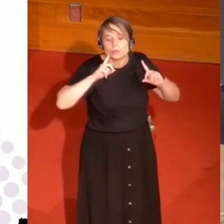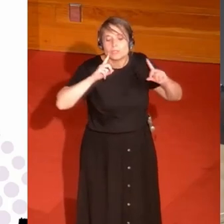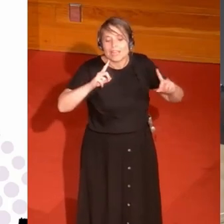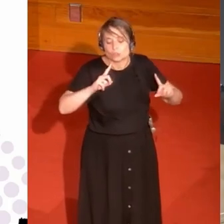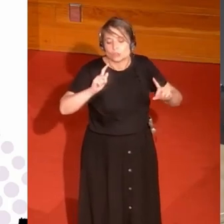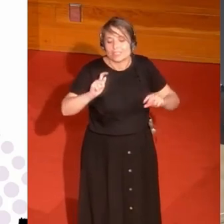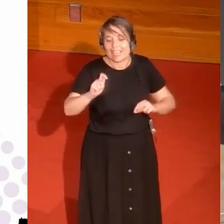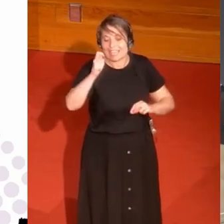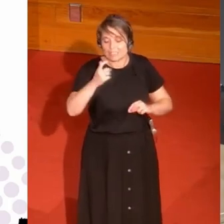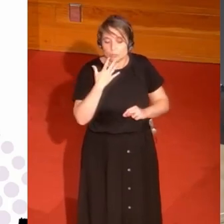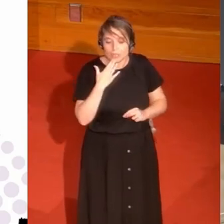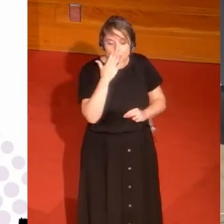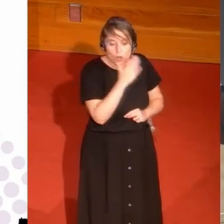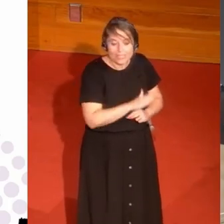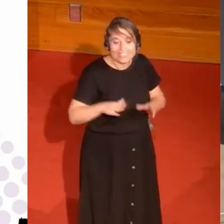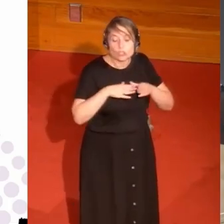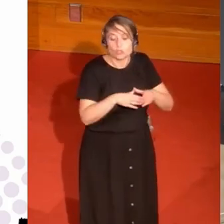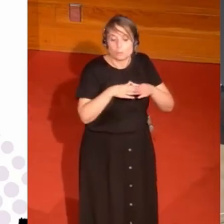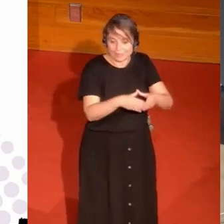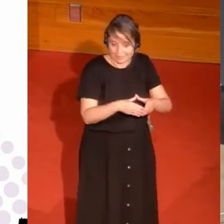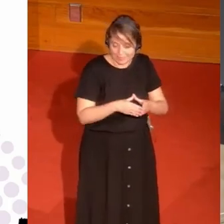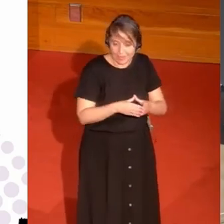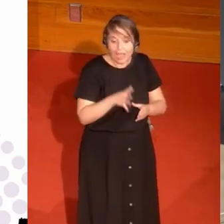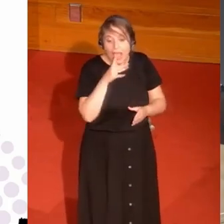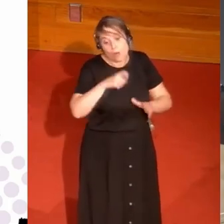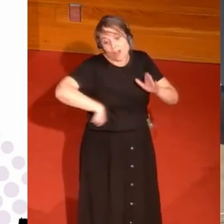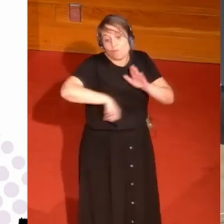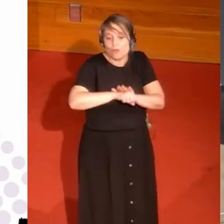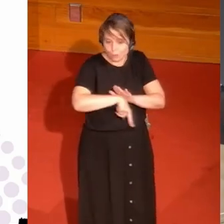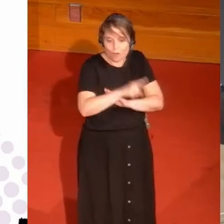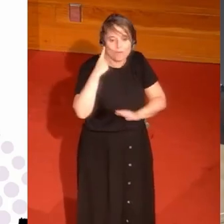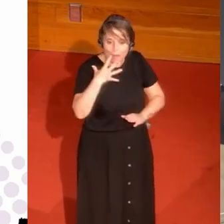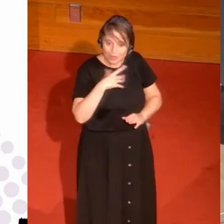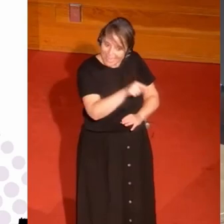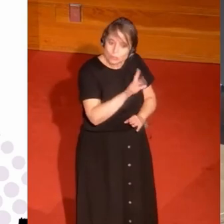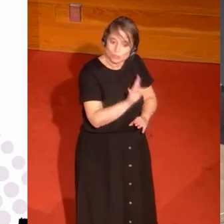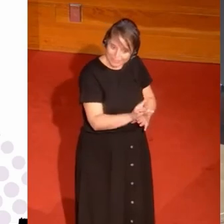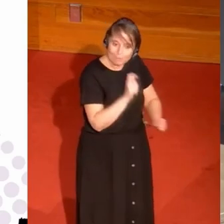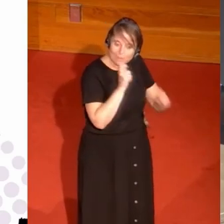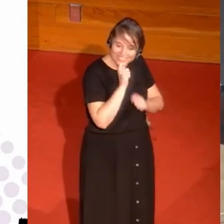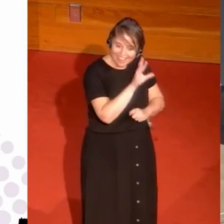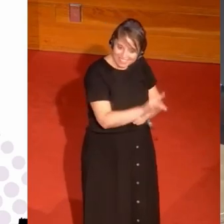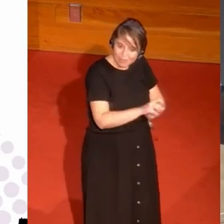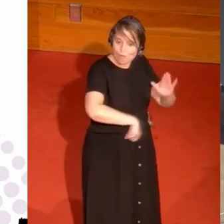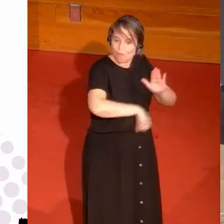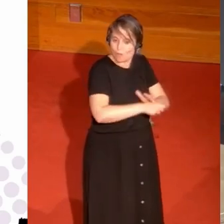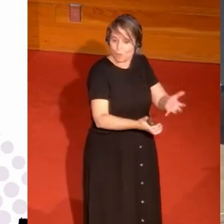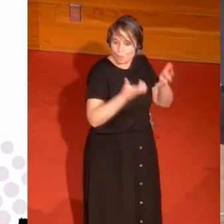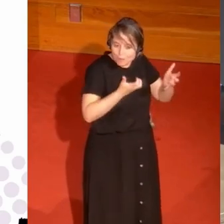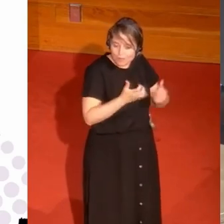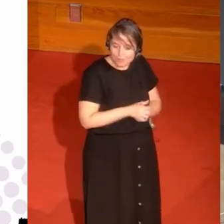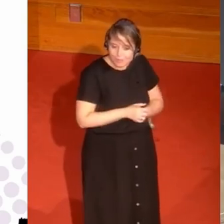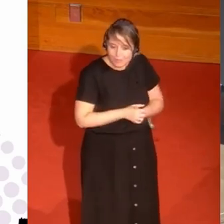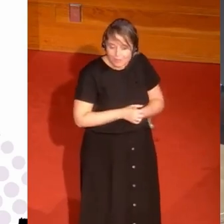éxito de los niños que han llegado en patera Y que ahora son estrellas de fútbol Esto sí salen en la prensa después pero la que se